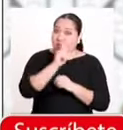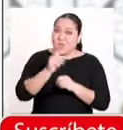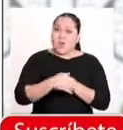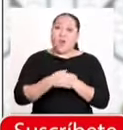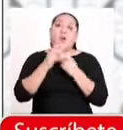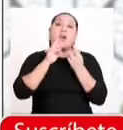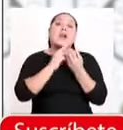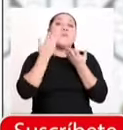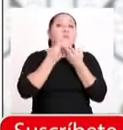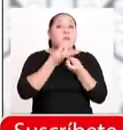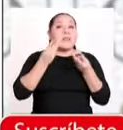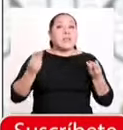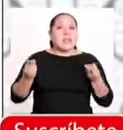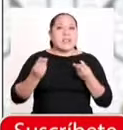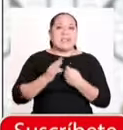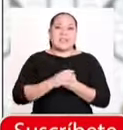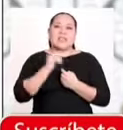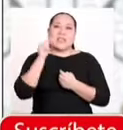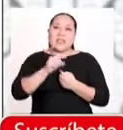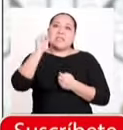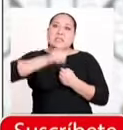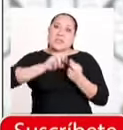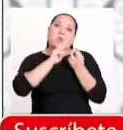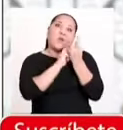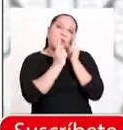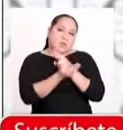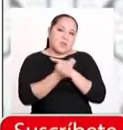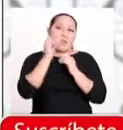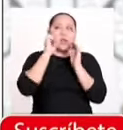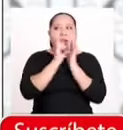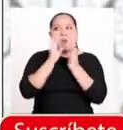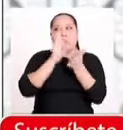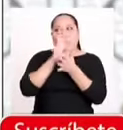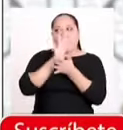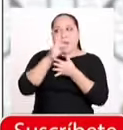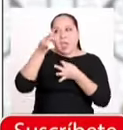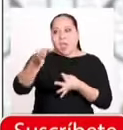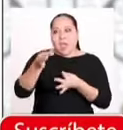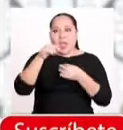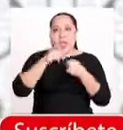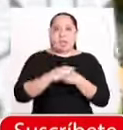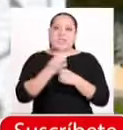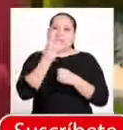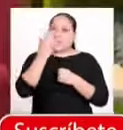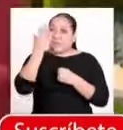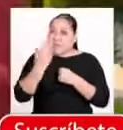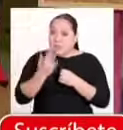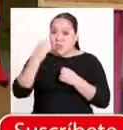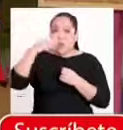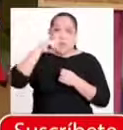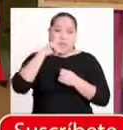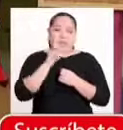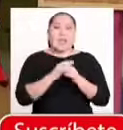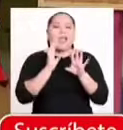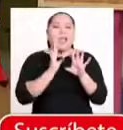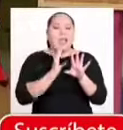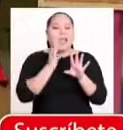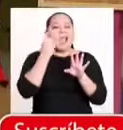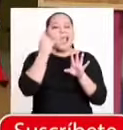residuos inorgánicos que pueden reciclarse, como papel cartón, vidrio o plástico. ¡Ya